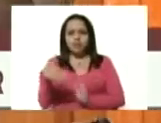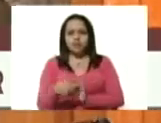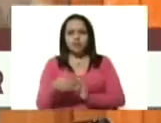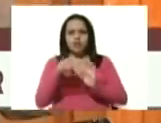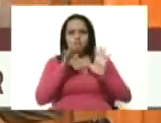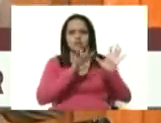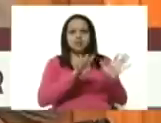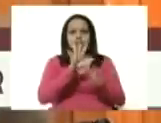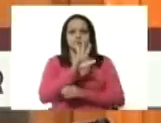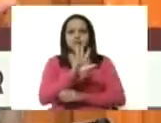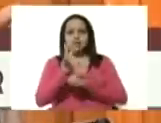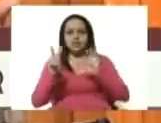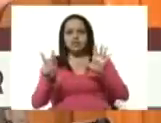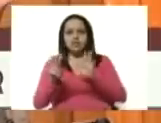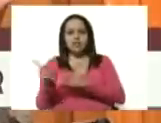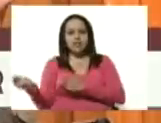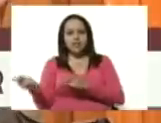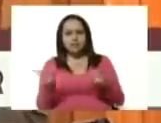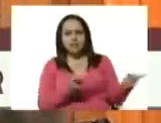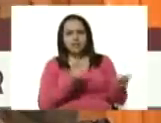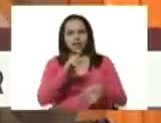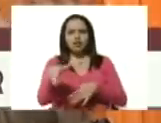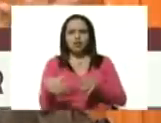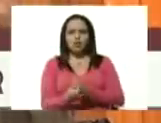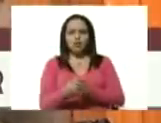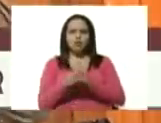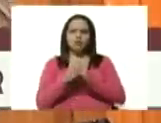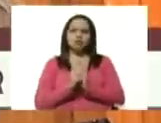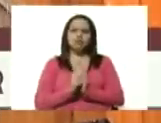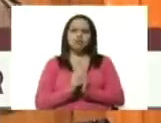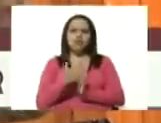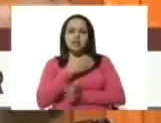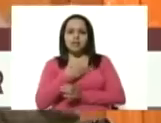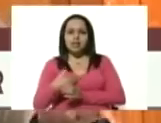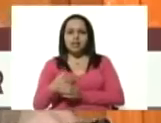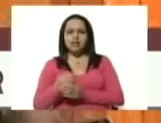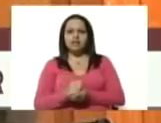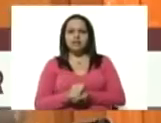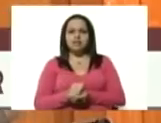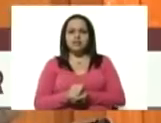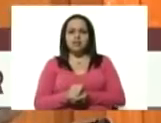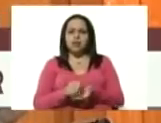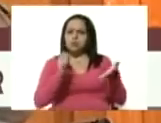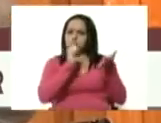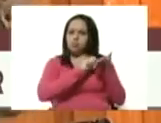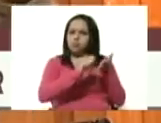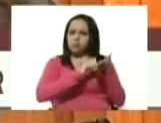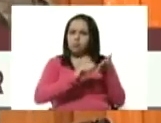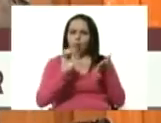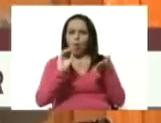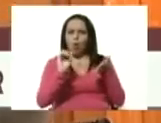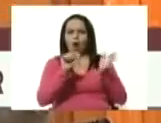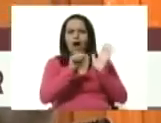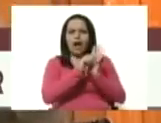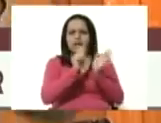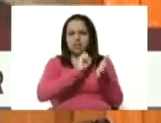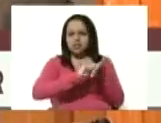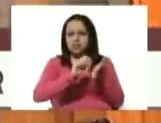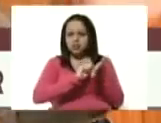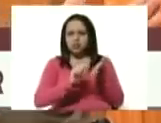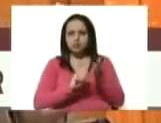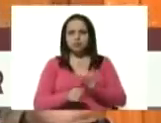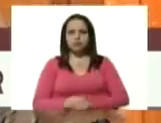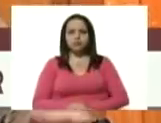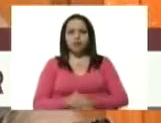1957. La salida la convoca a todas y le solicita ensayos o artículos para hacer ese libro, pero no es que recibe